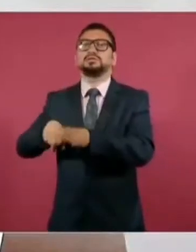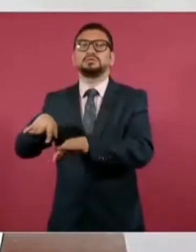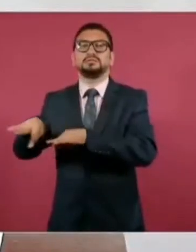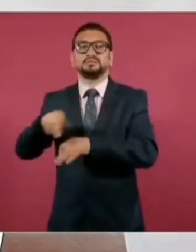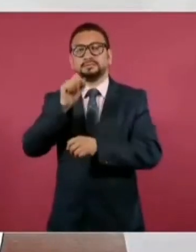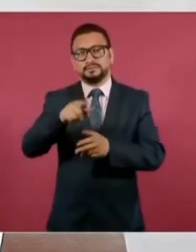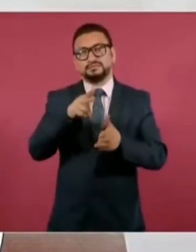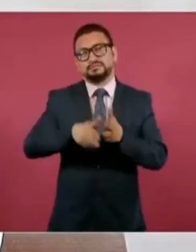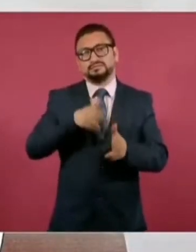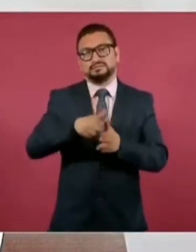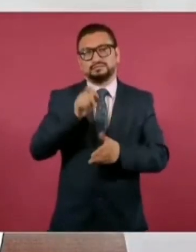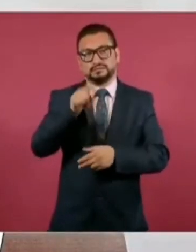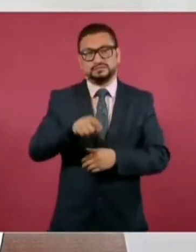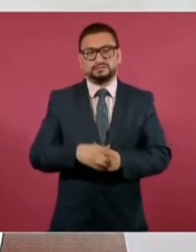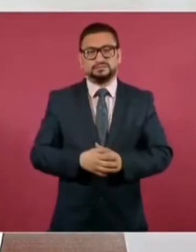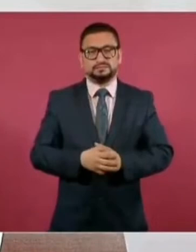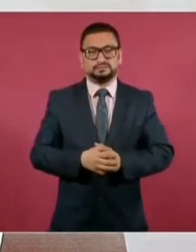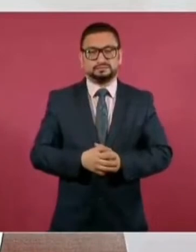ferrocarriles.